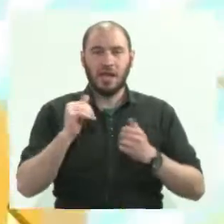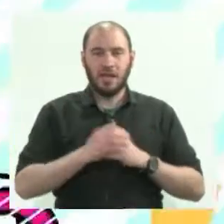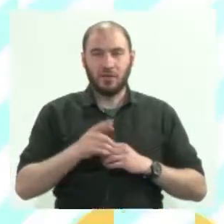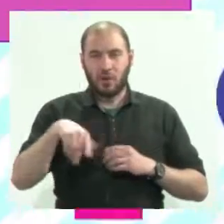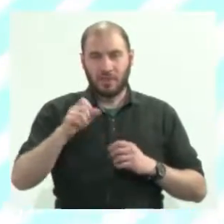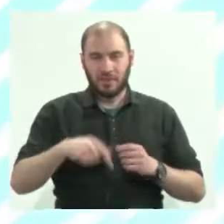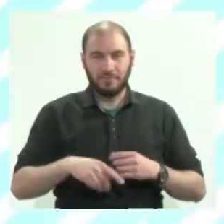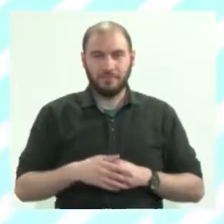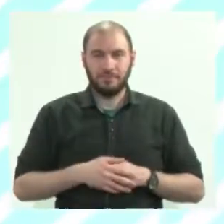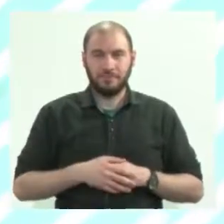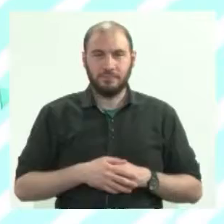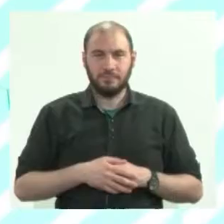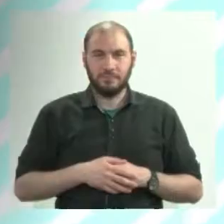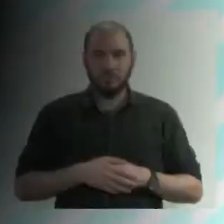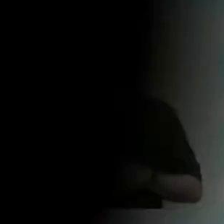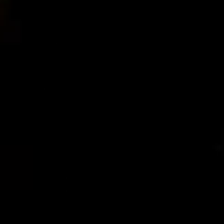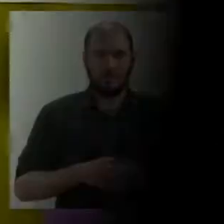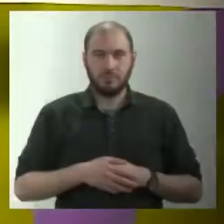país.